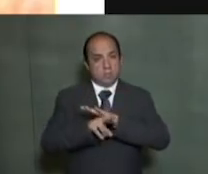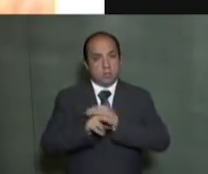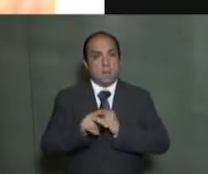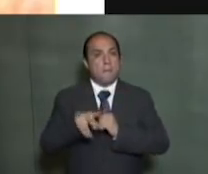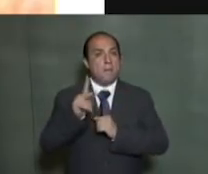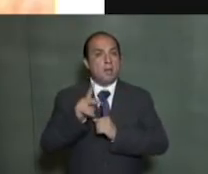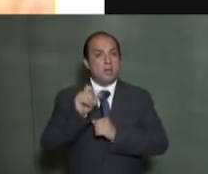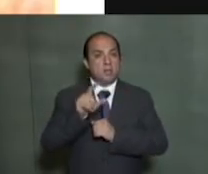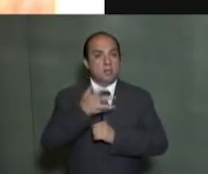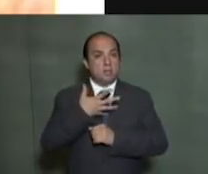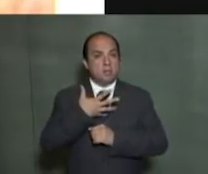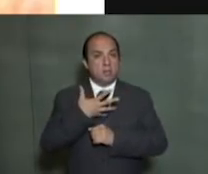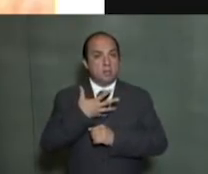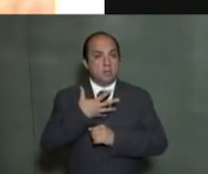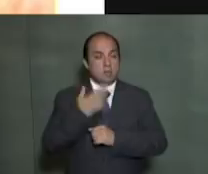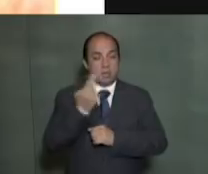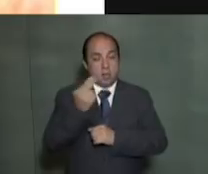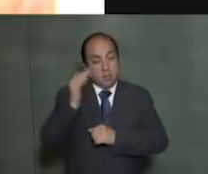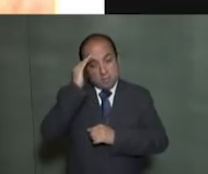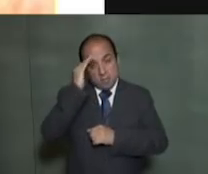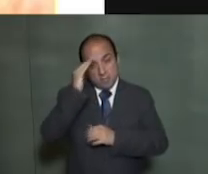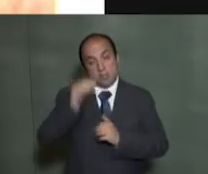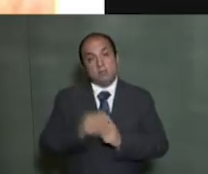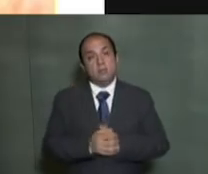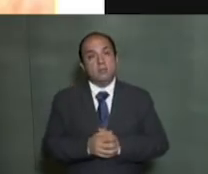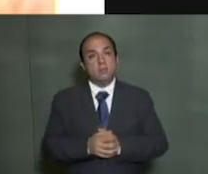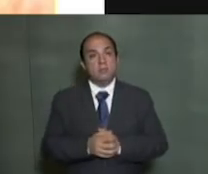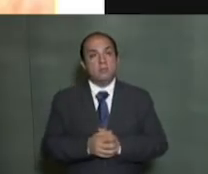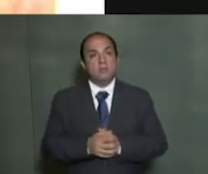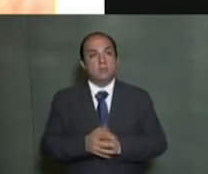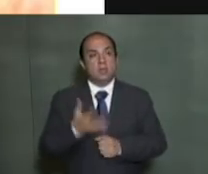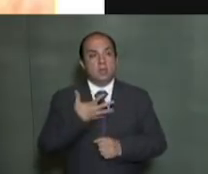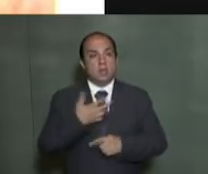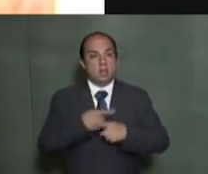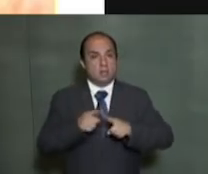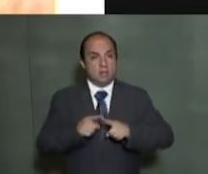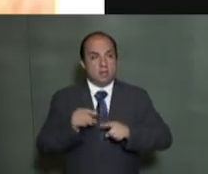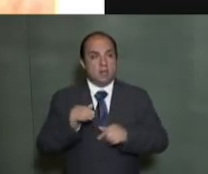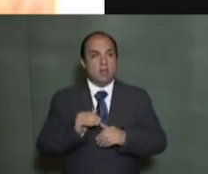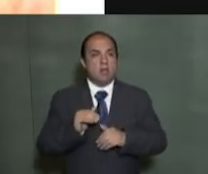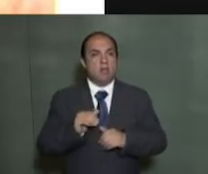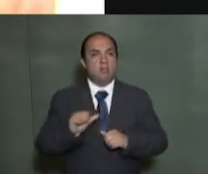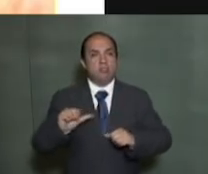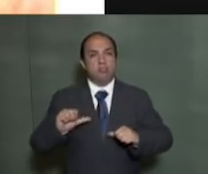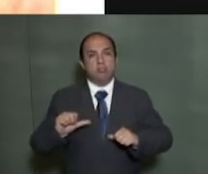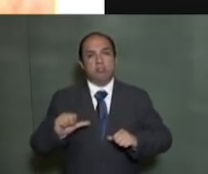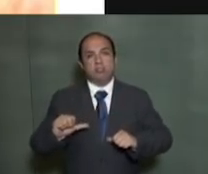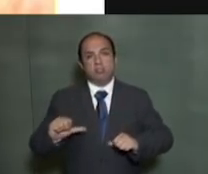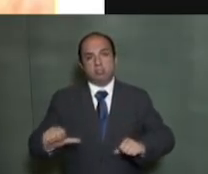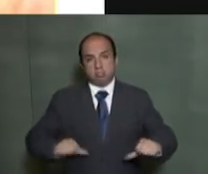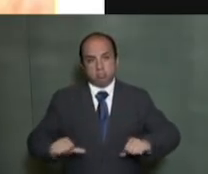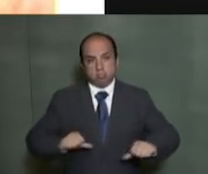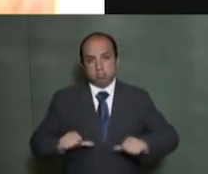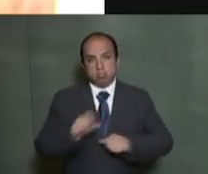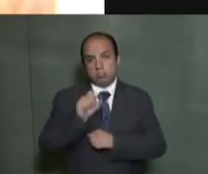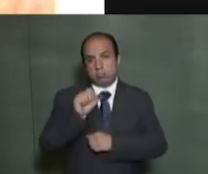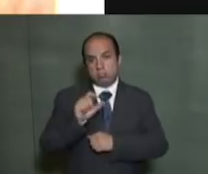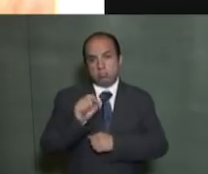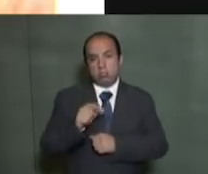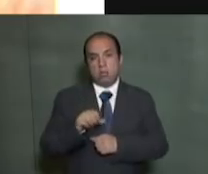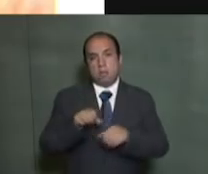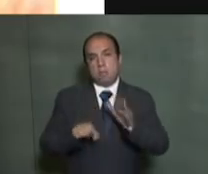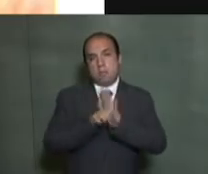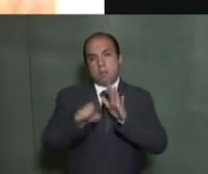embargo, también aquí hay que tomar en cuenta que hemos tenido diferentes sucesos a lo largo de la misma, como el sismo de 2017, que pudieran